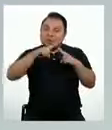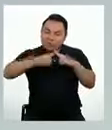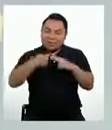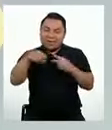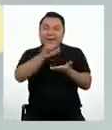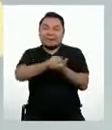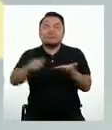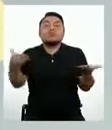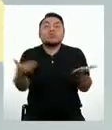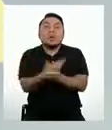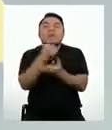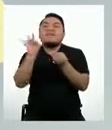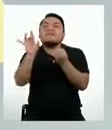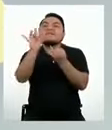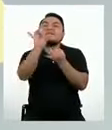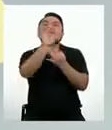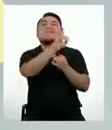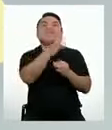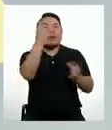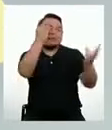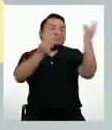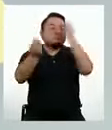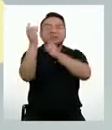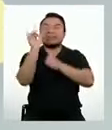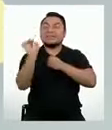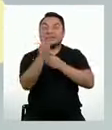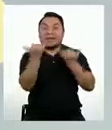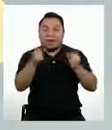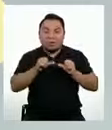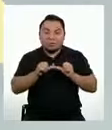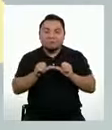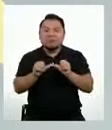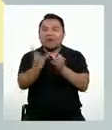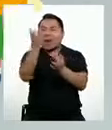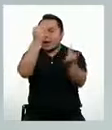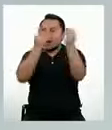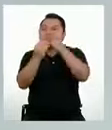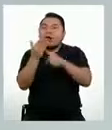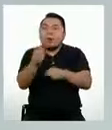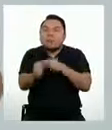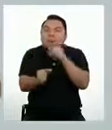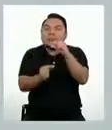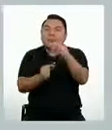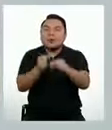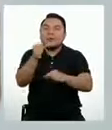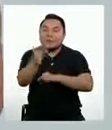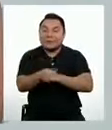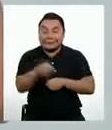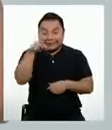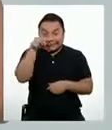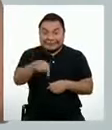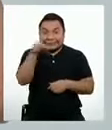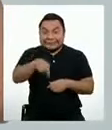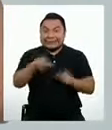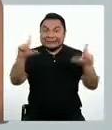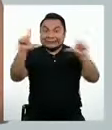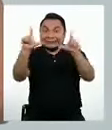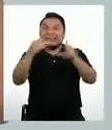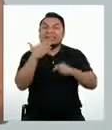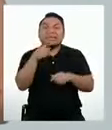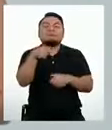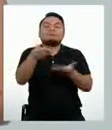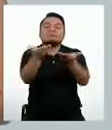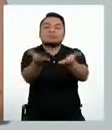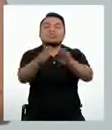con nuevas aventuras y descubrimientos emocionantes que iremos aprendiendo poco a poco. Este programa va dirigido a niñas